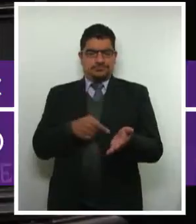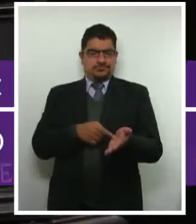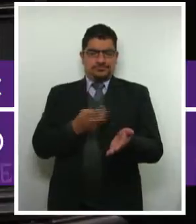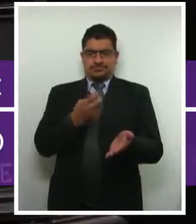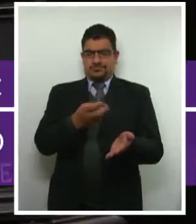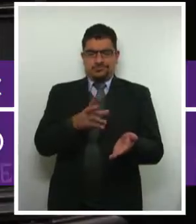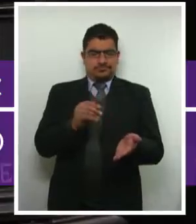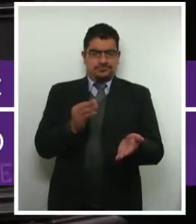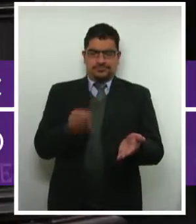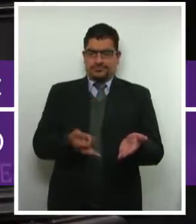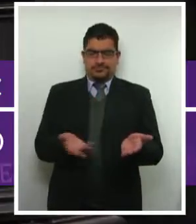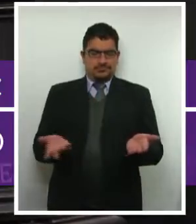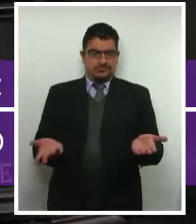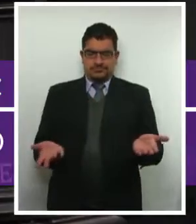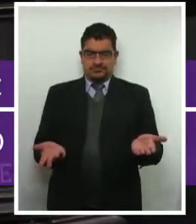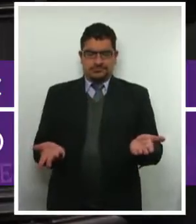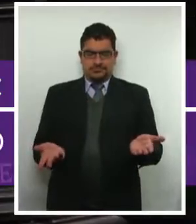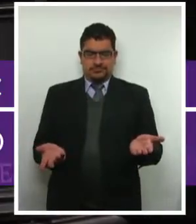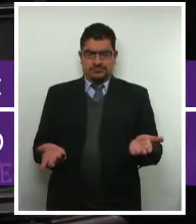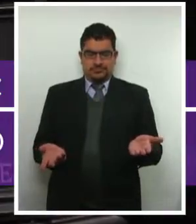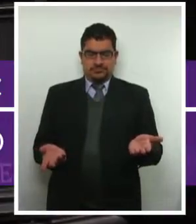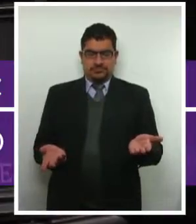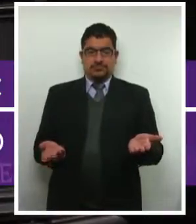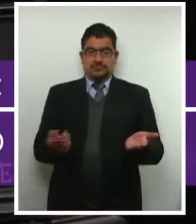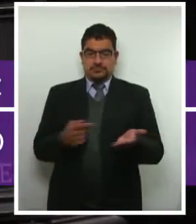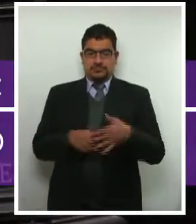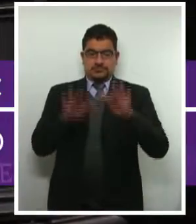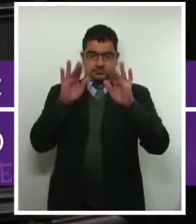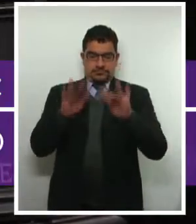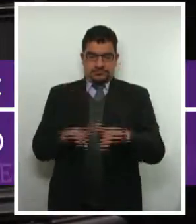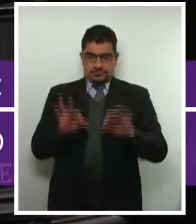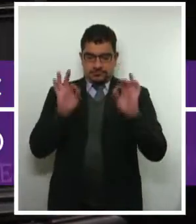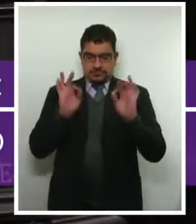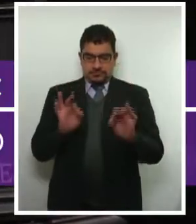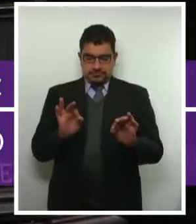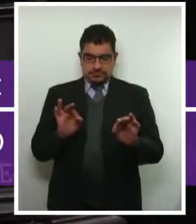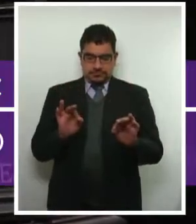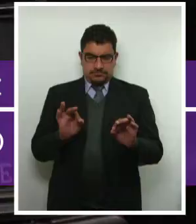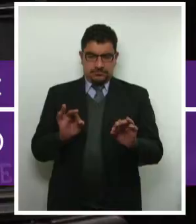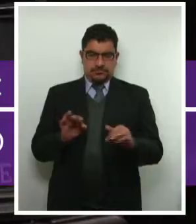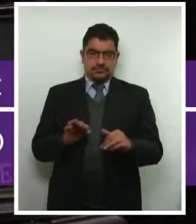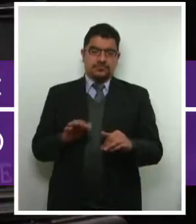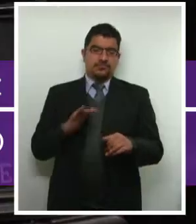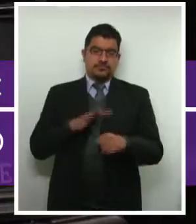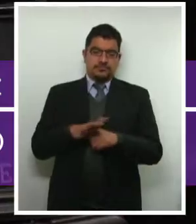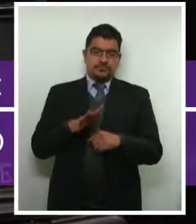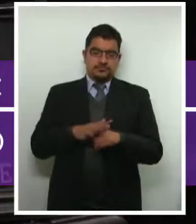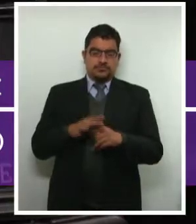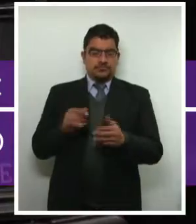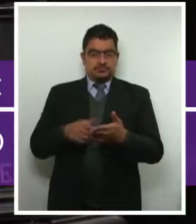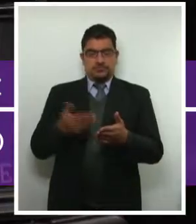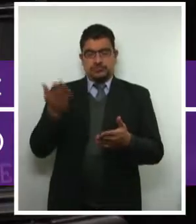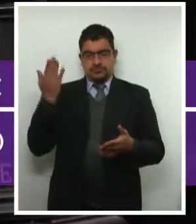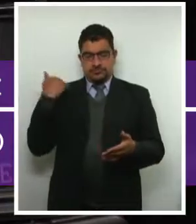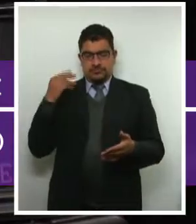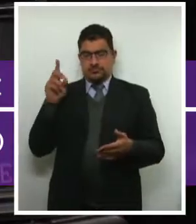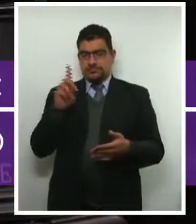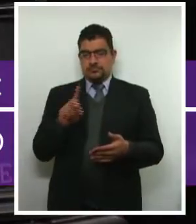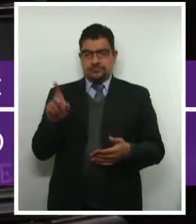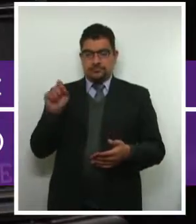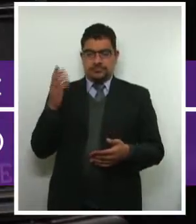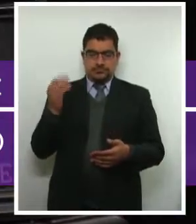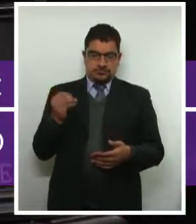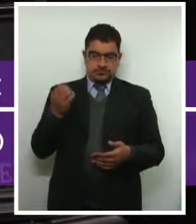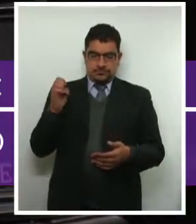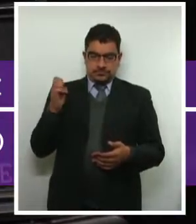de aprobarlo. El texto adecuado es el que se presentó el domingo